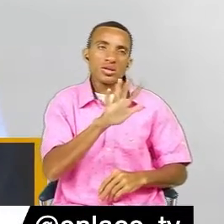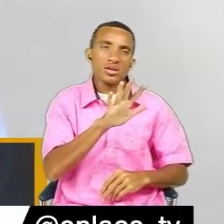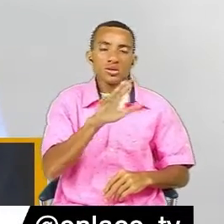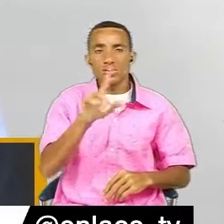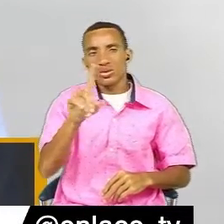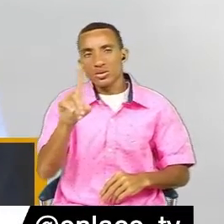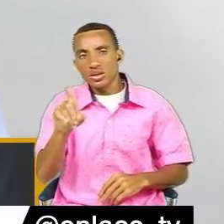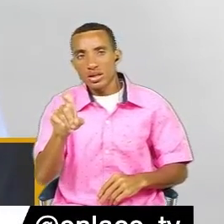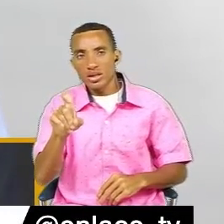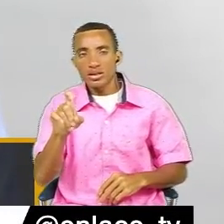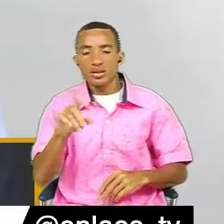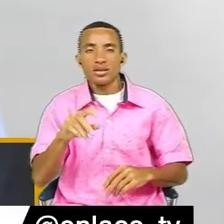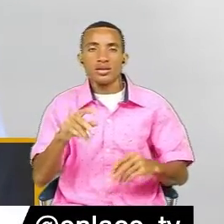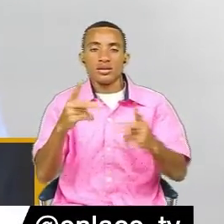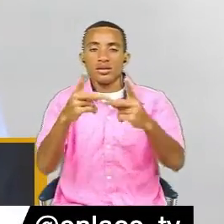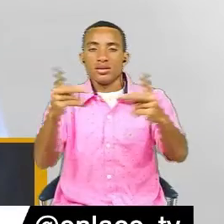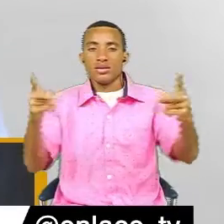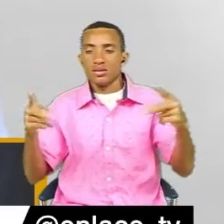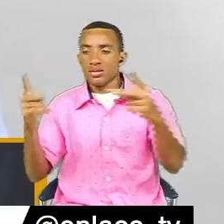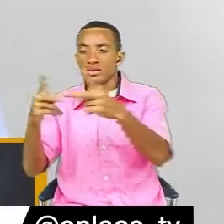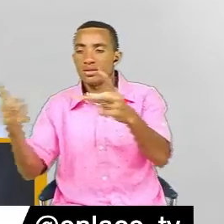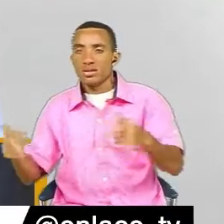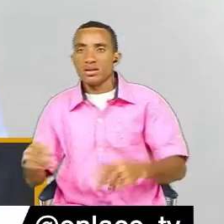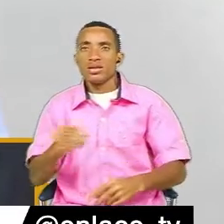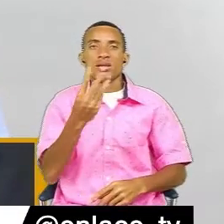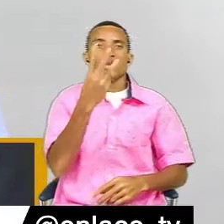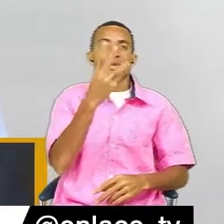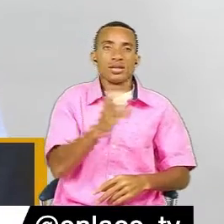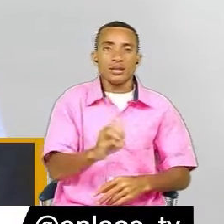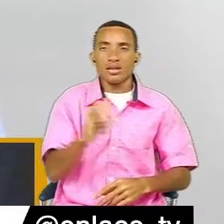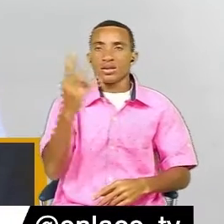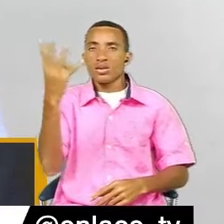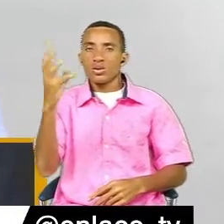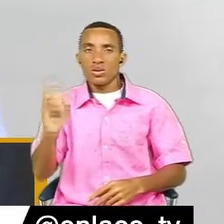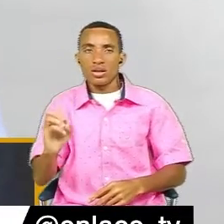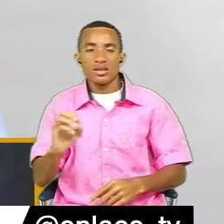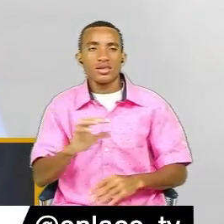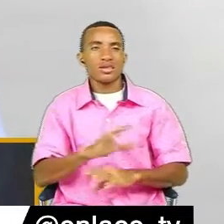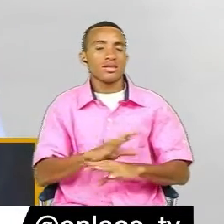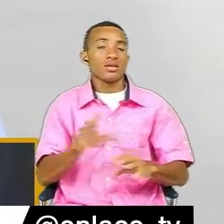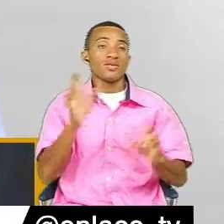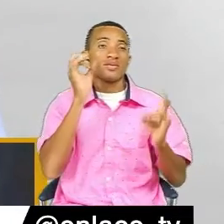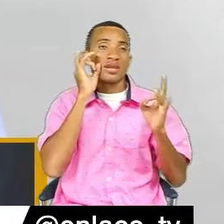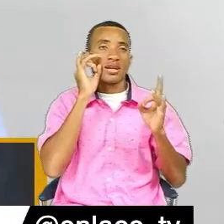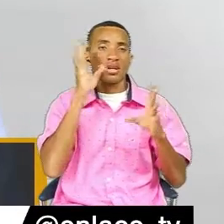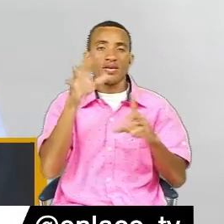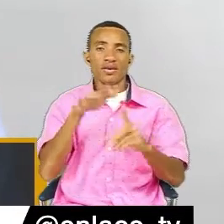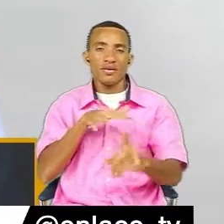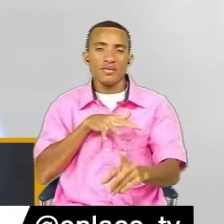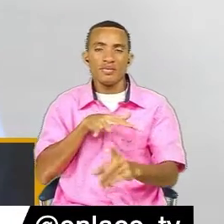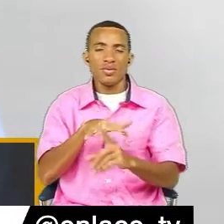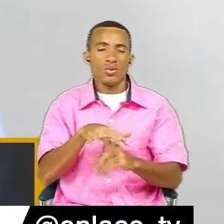celda, tenemos 30 y 40, eso es inhumano, es degradante, atenta contra la dignidad humana,